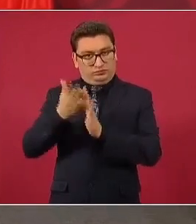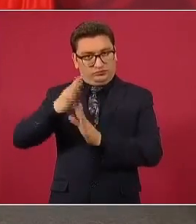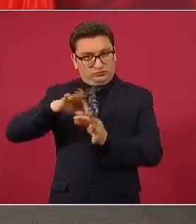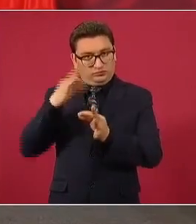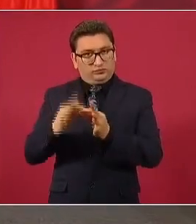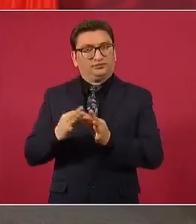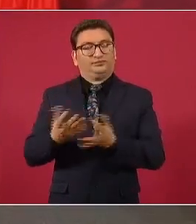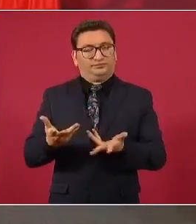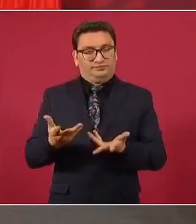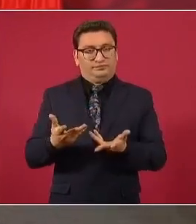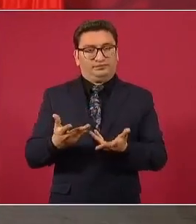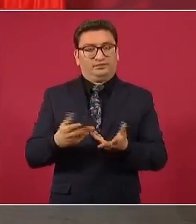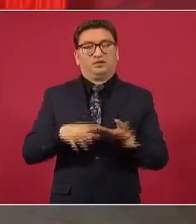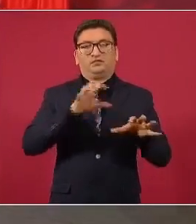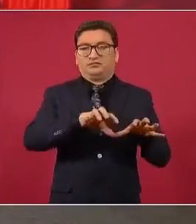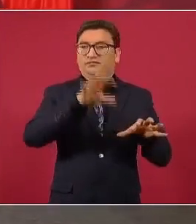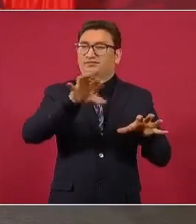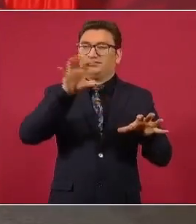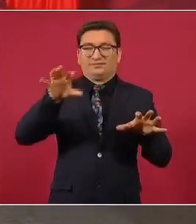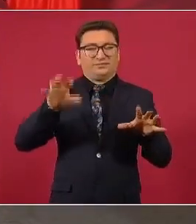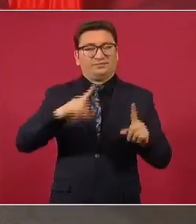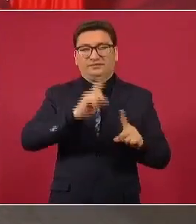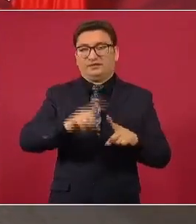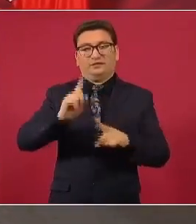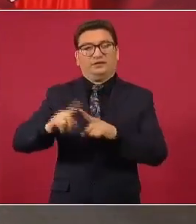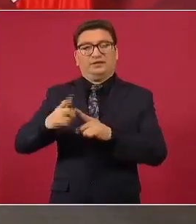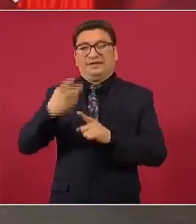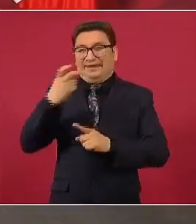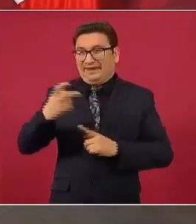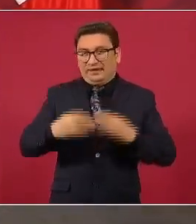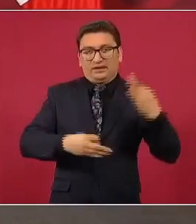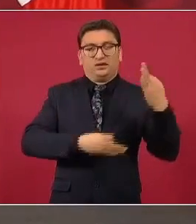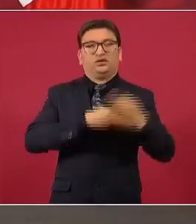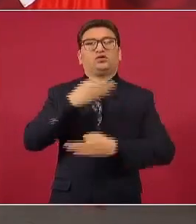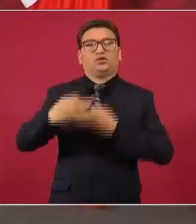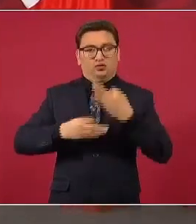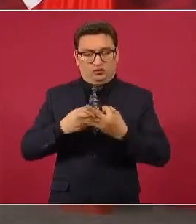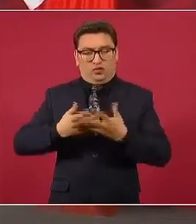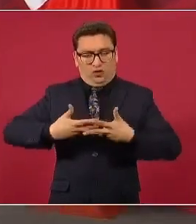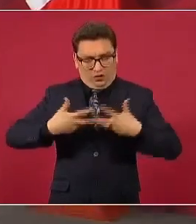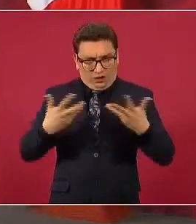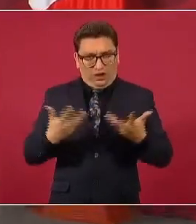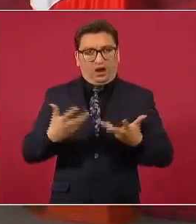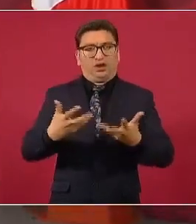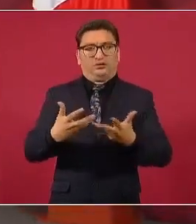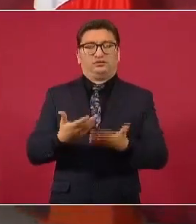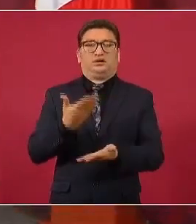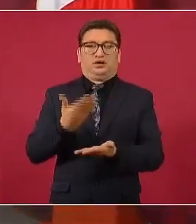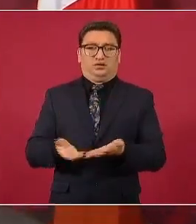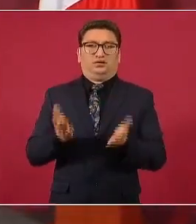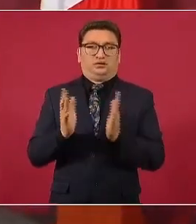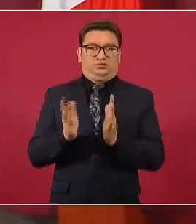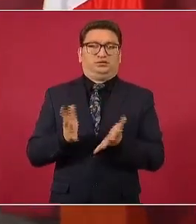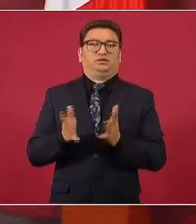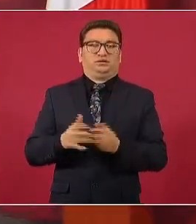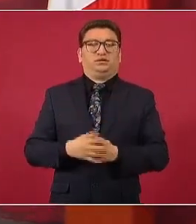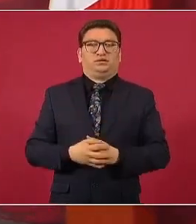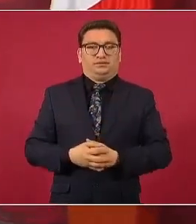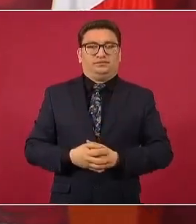y así todo esto lo vamos a poder hacer ahora